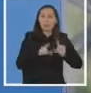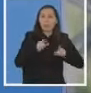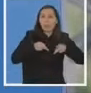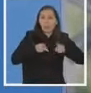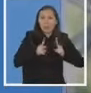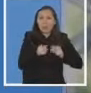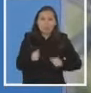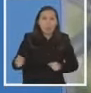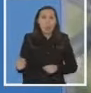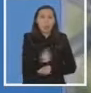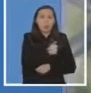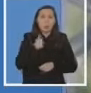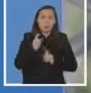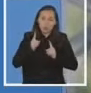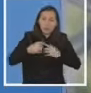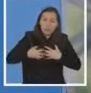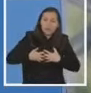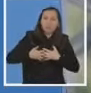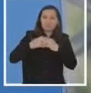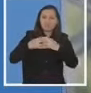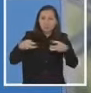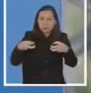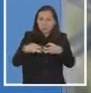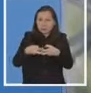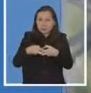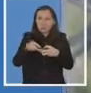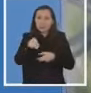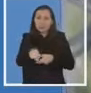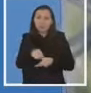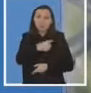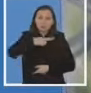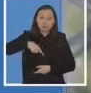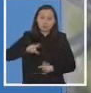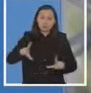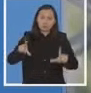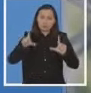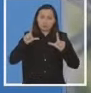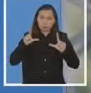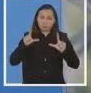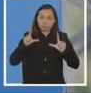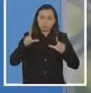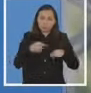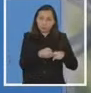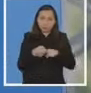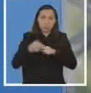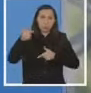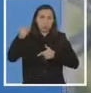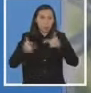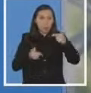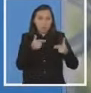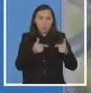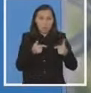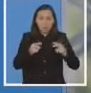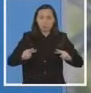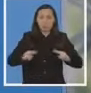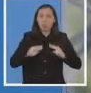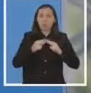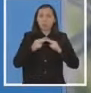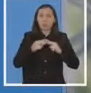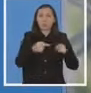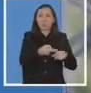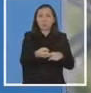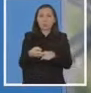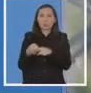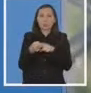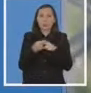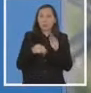colectivos. Debemos fortalecer el sindicalismo, porque somos actores sociales y políticos que construimos sociedad y,